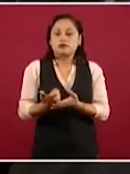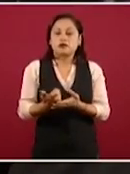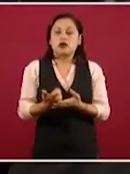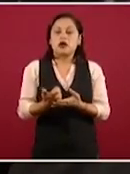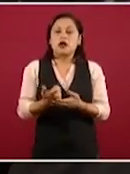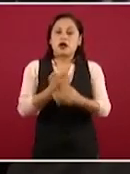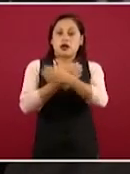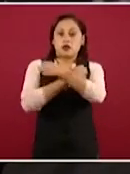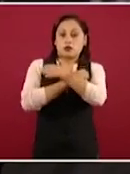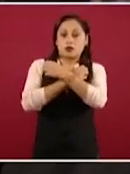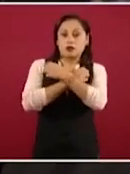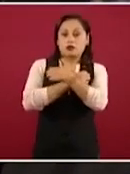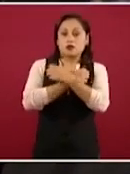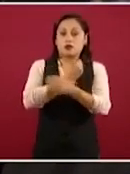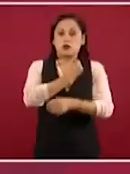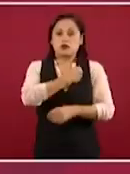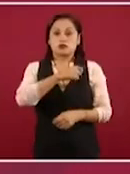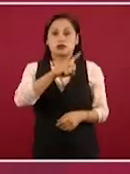educación, salud,